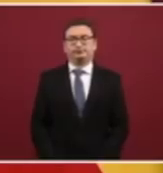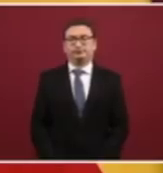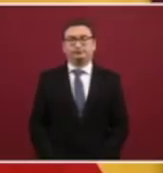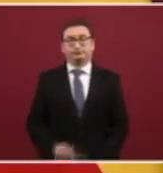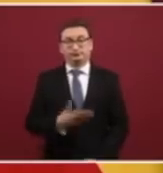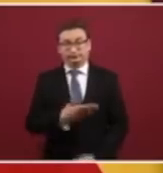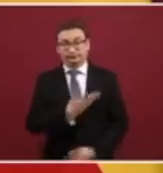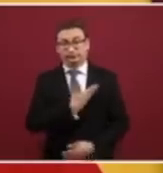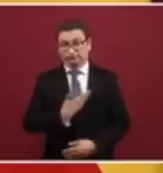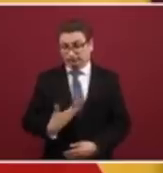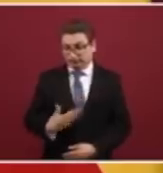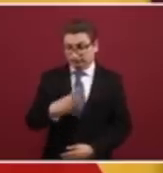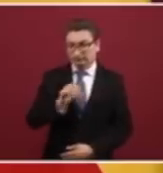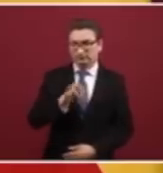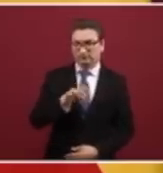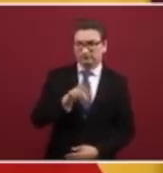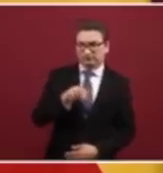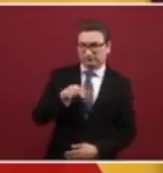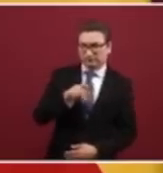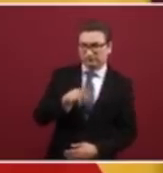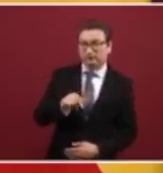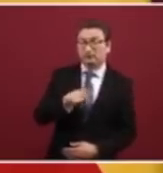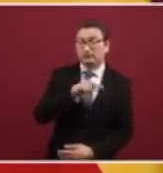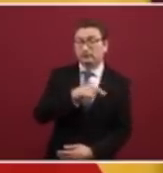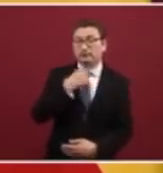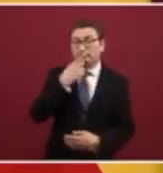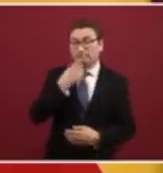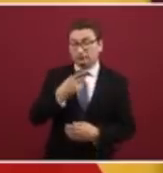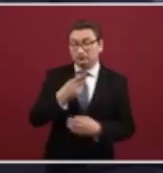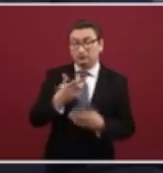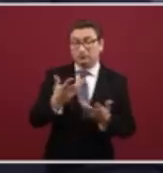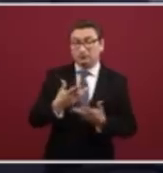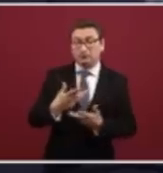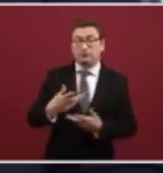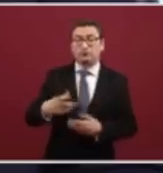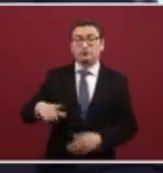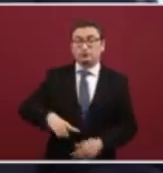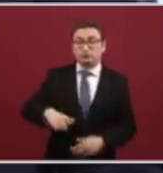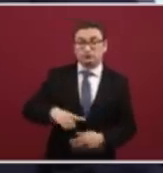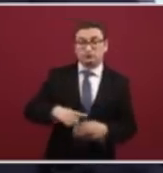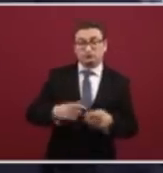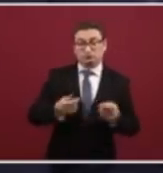llevo a cabo una política social ejemplar